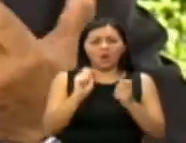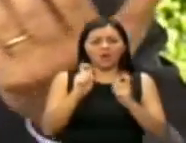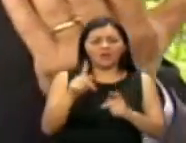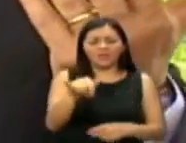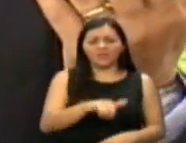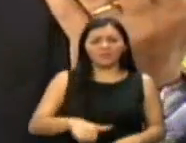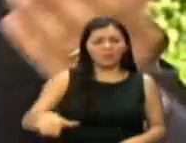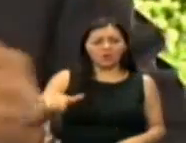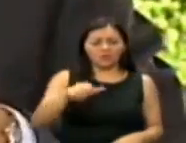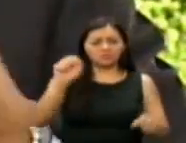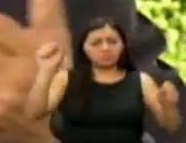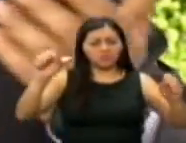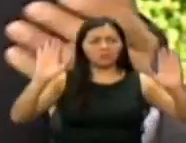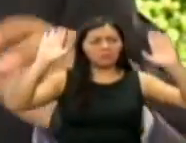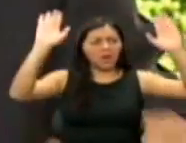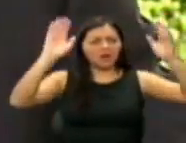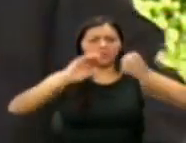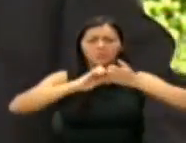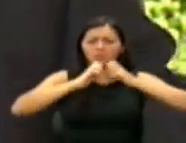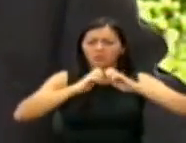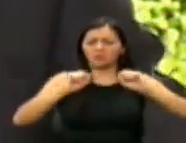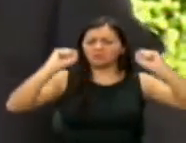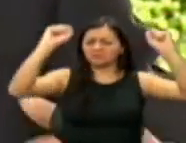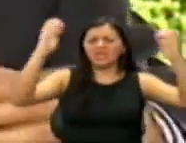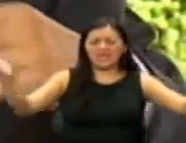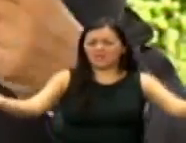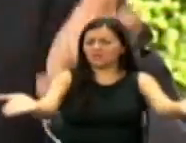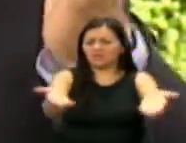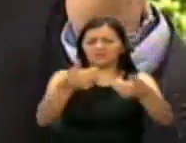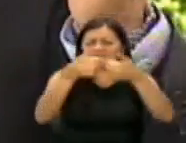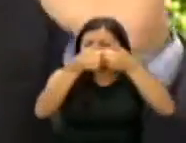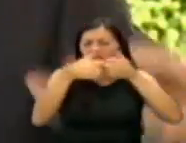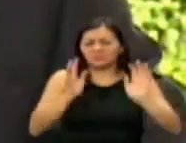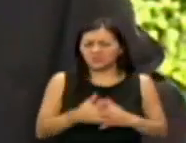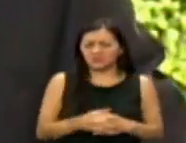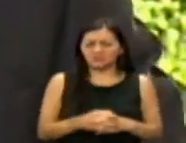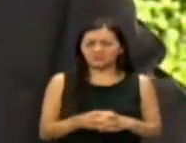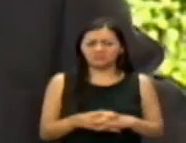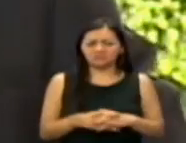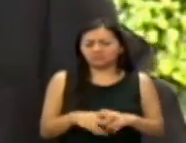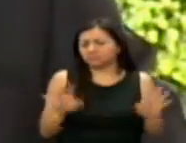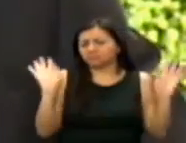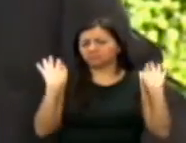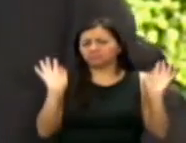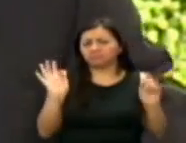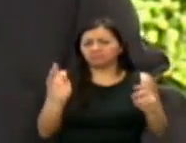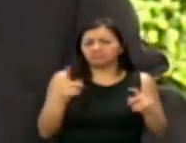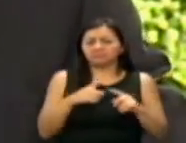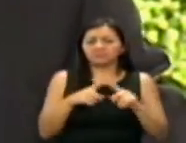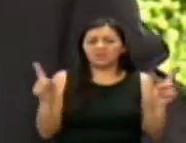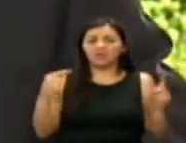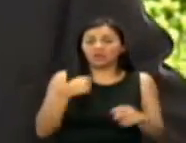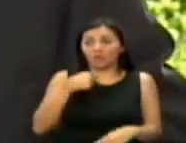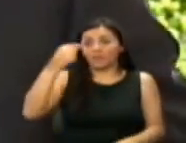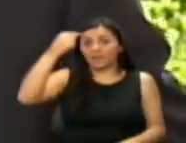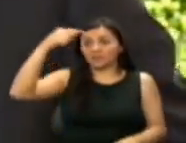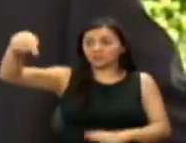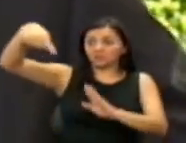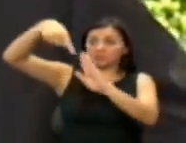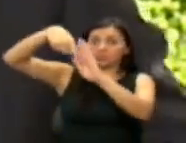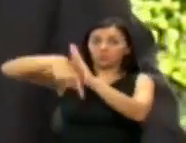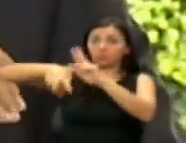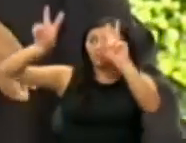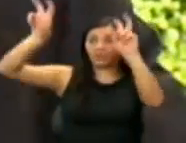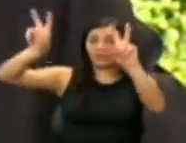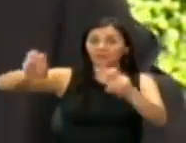toda manifestación es legal, es normalmente legítima. Yo creo que aquí ni siquiera es legítima porque no sabemos qué están